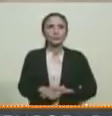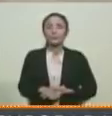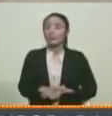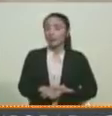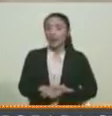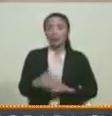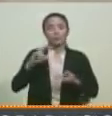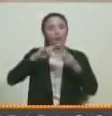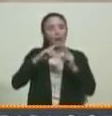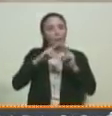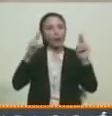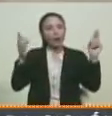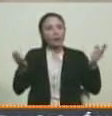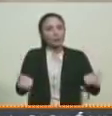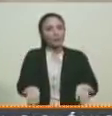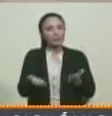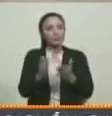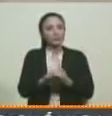paz.